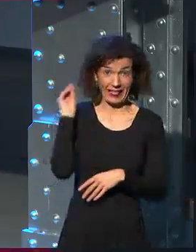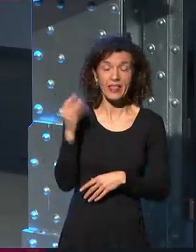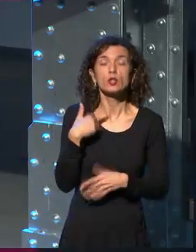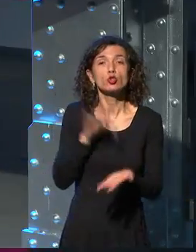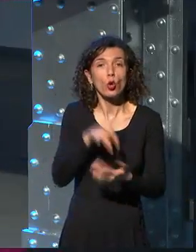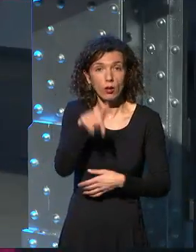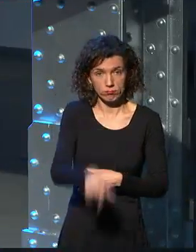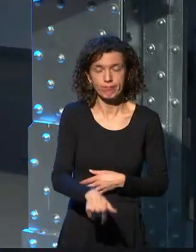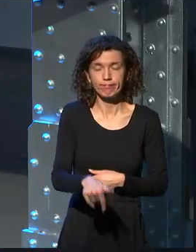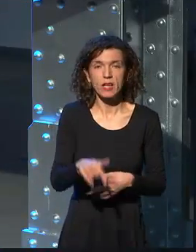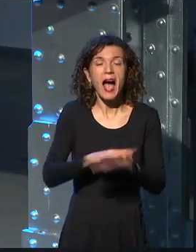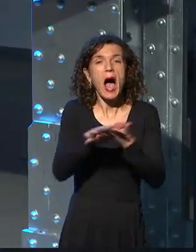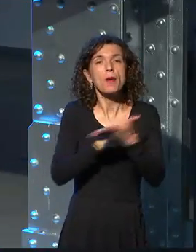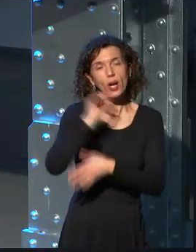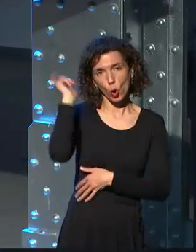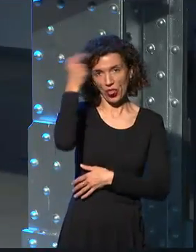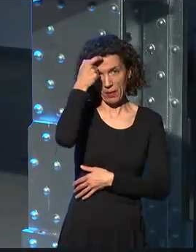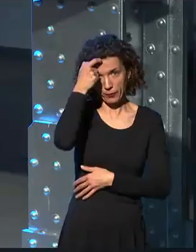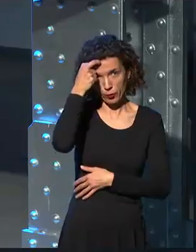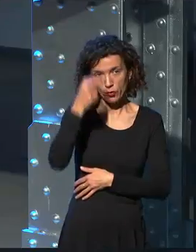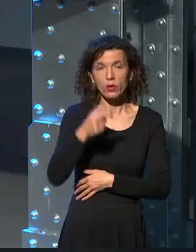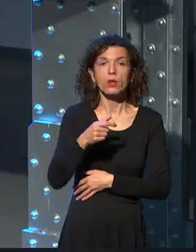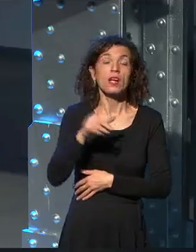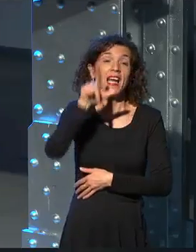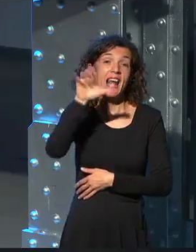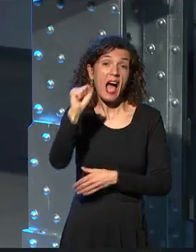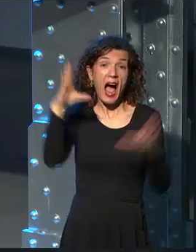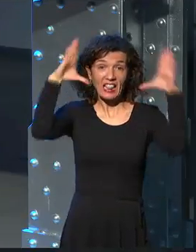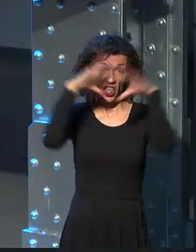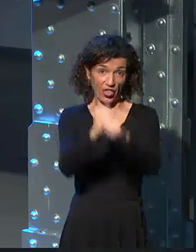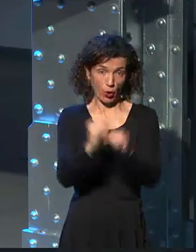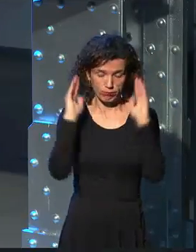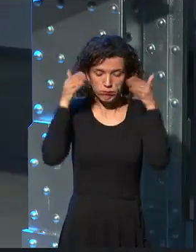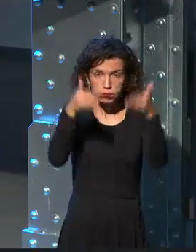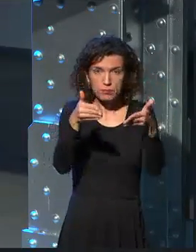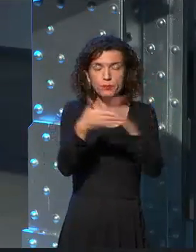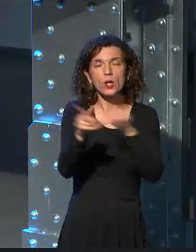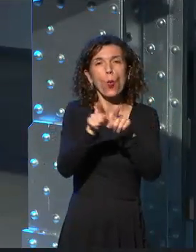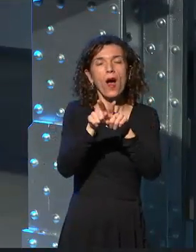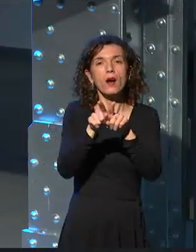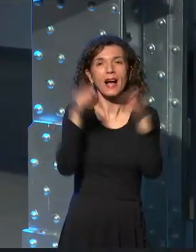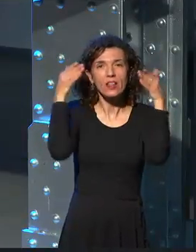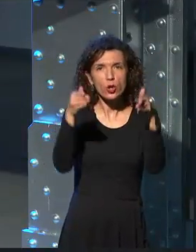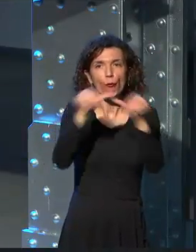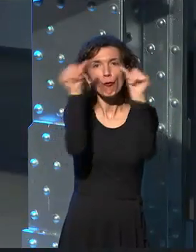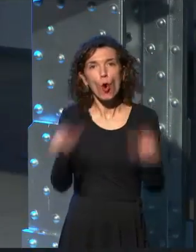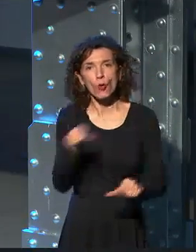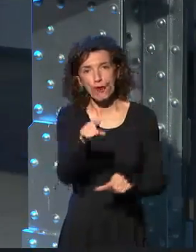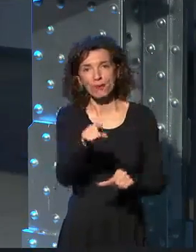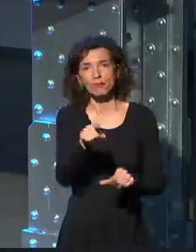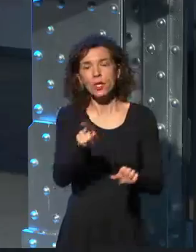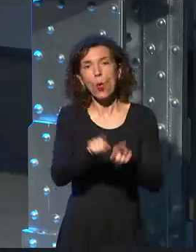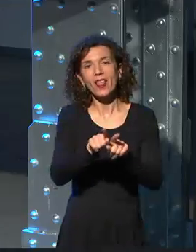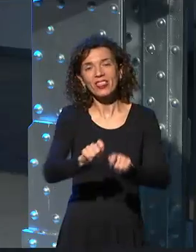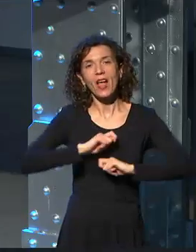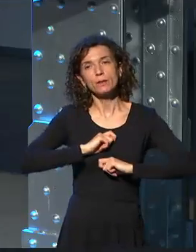está sucediendo tenemos que hablar del concepto de la atención. La atención es otra de las maneras que